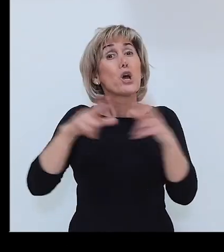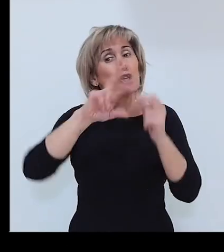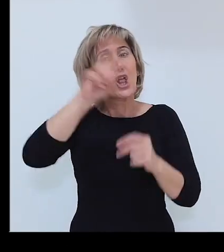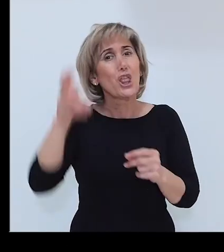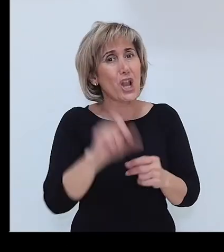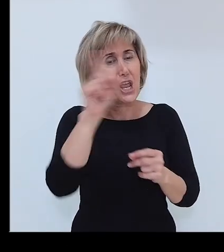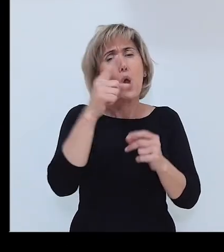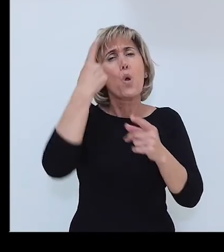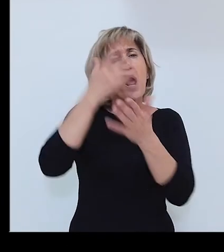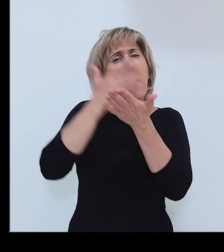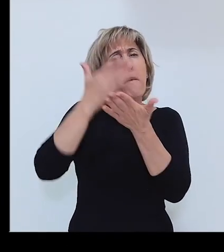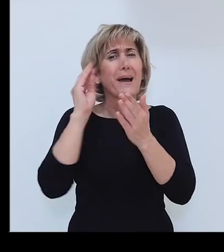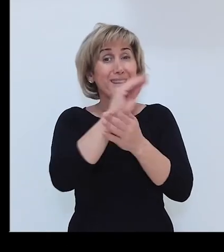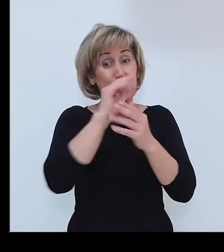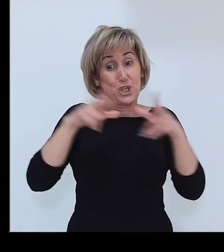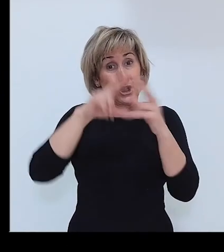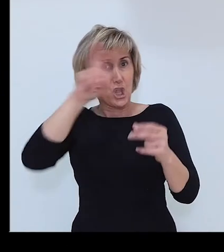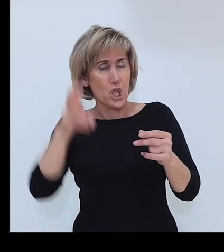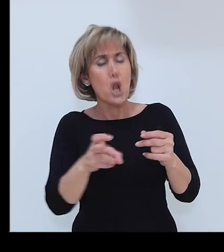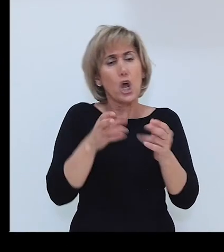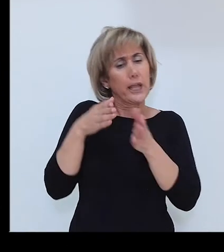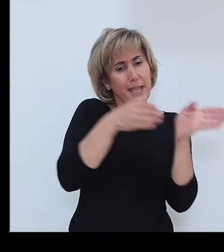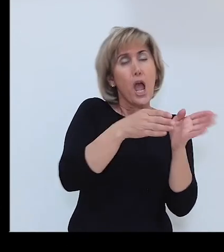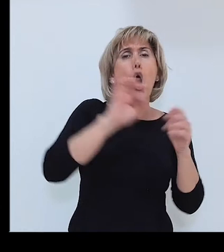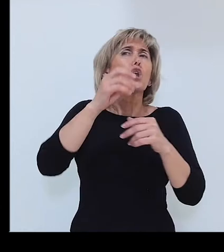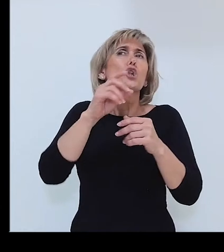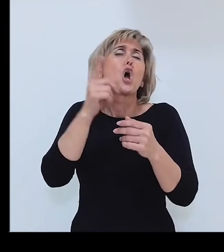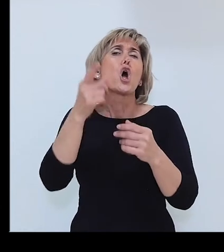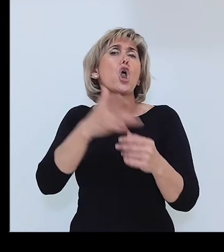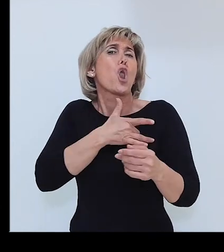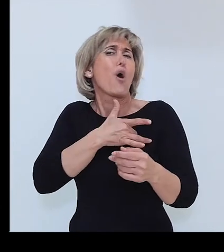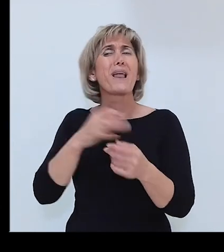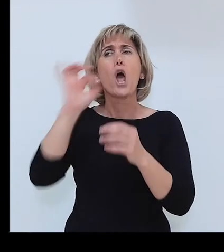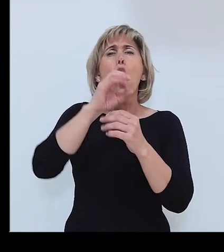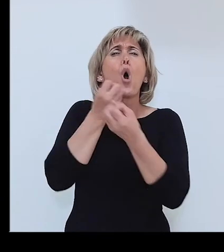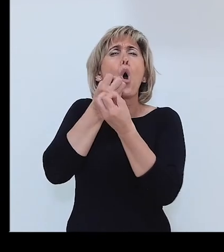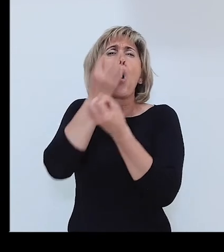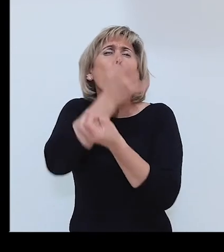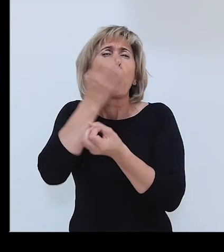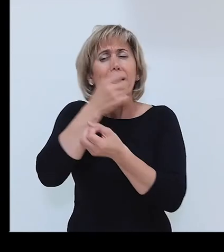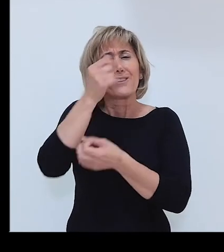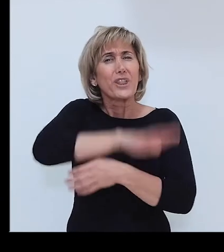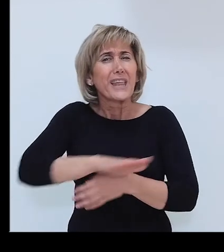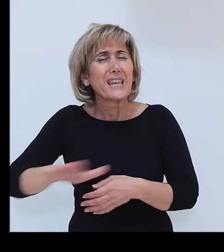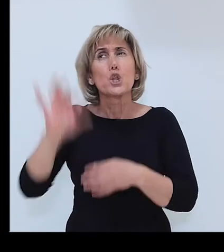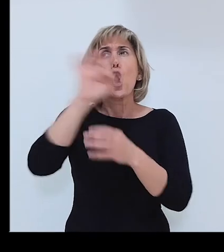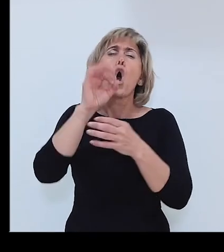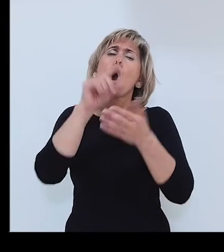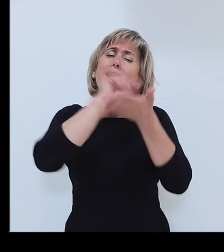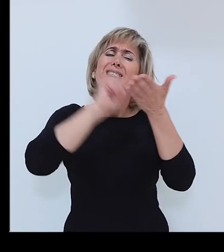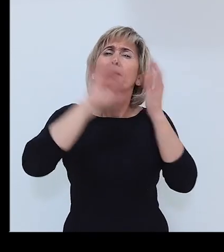de su producción es sociología, otra parte son novelas, son cuentos infantiles, son artículos de